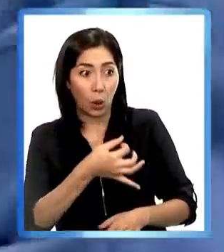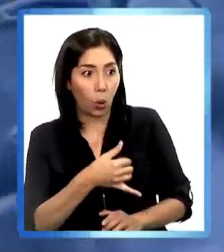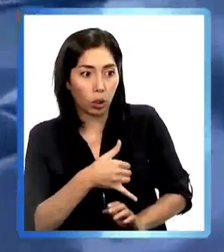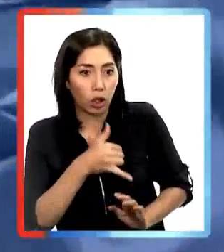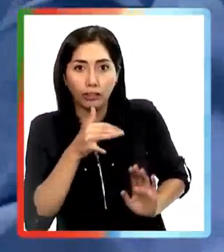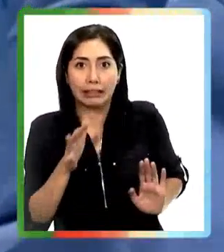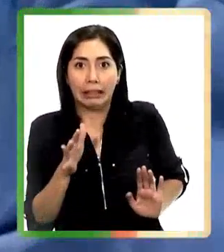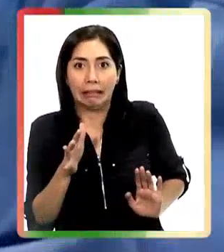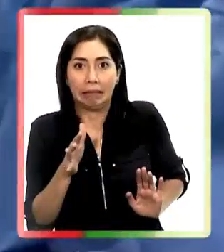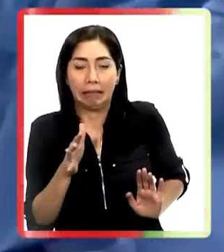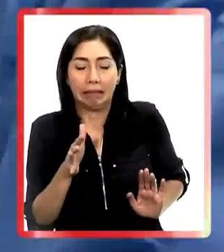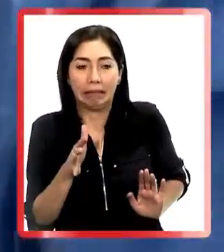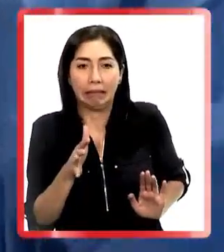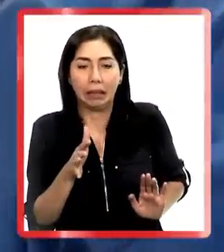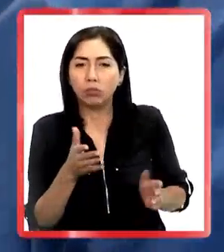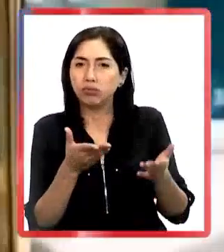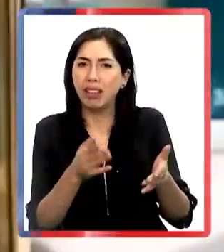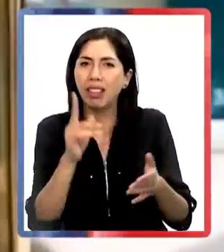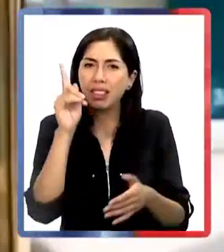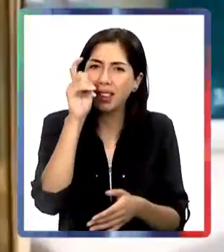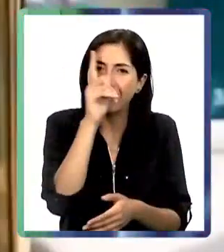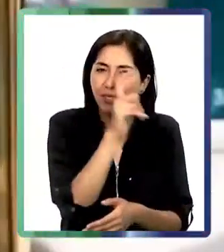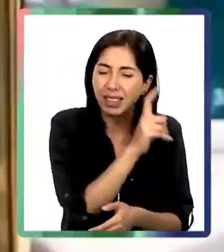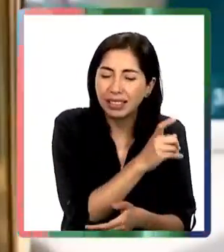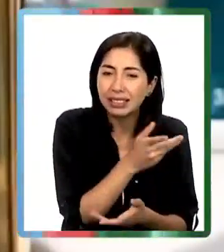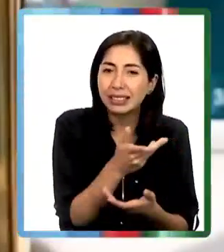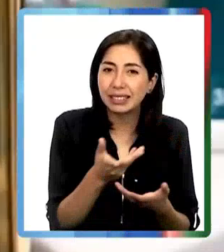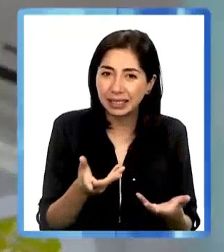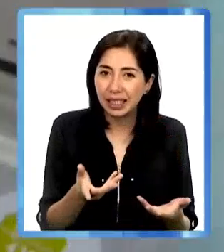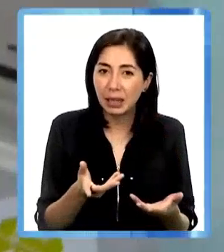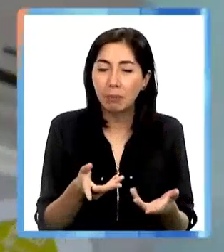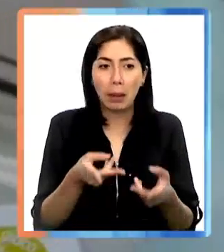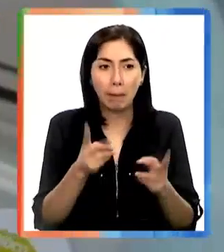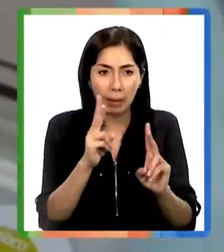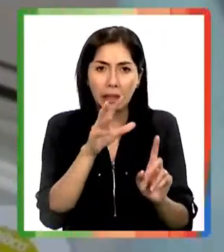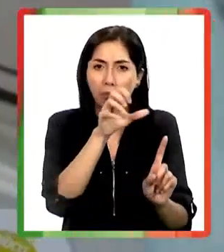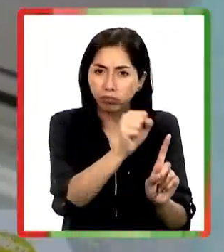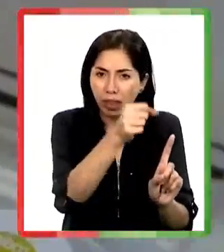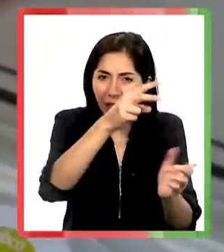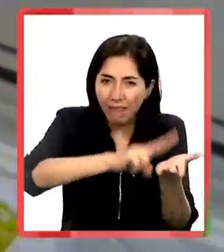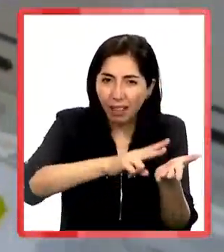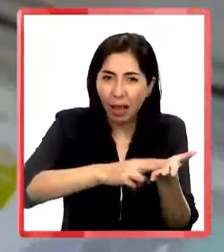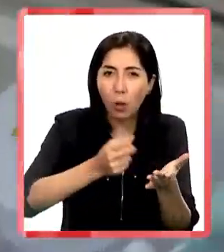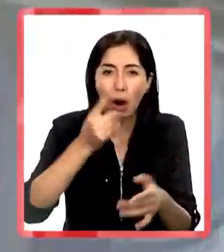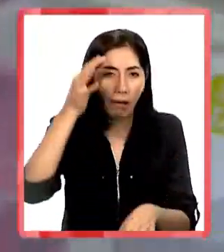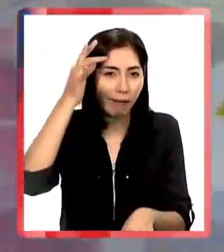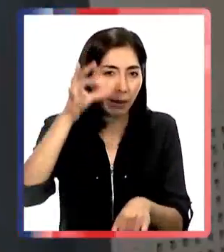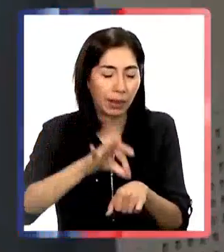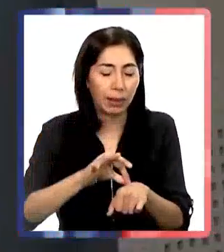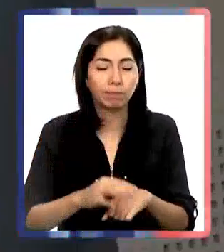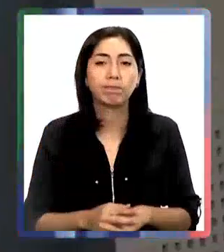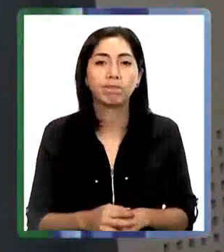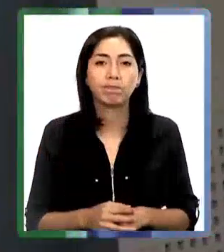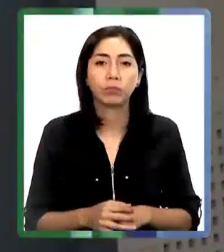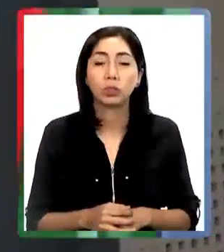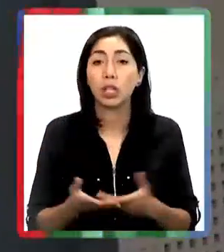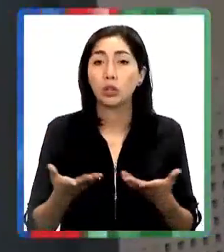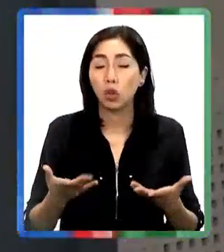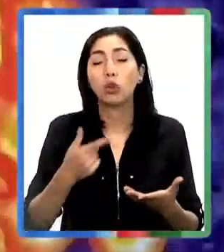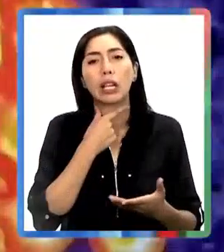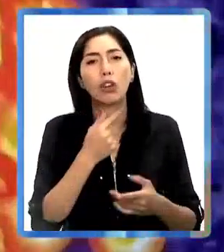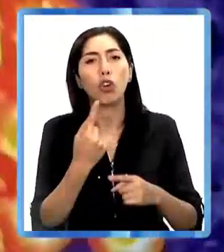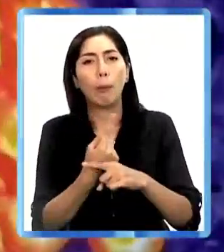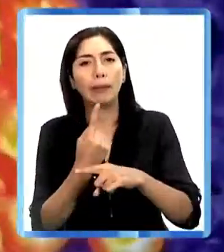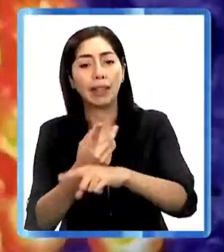Y eso dificulta una buena derivación a tiempo que permita hacer un diagnóstico. Entonces, Yo lo que quiero plantear en esta conversación con las